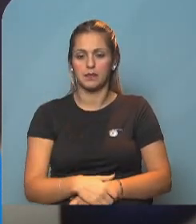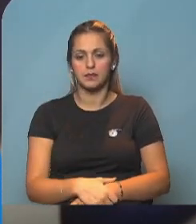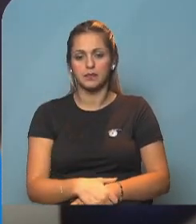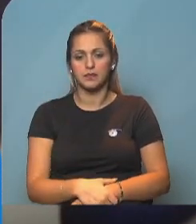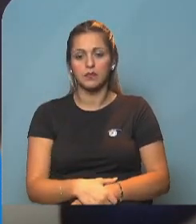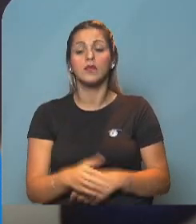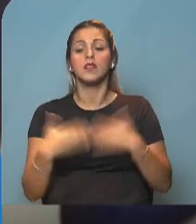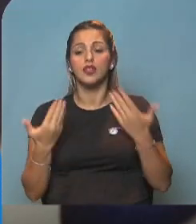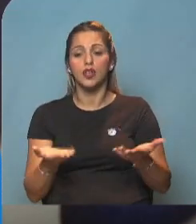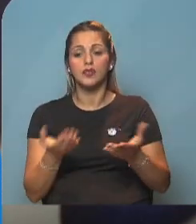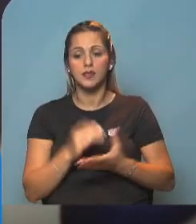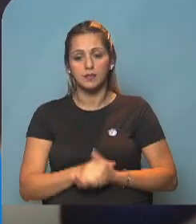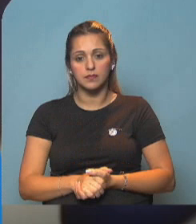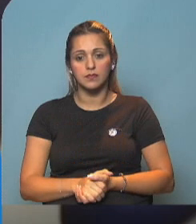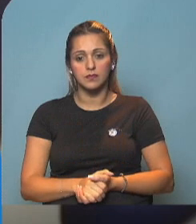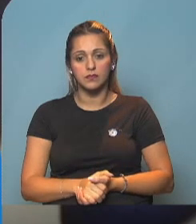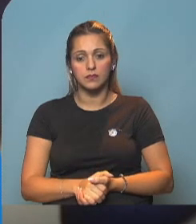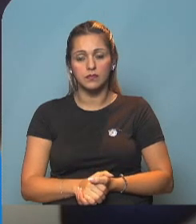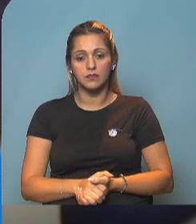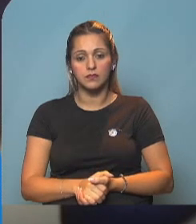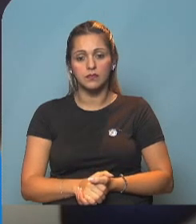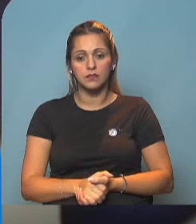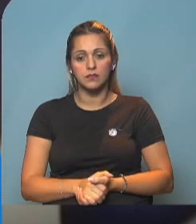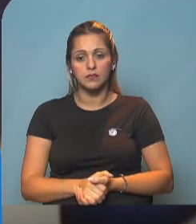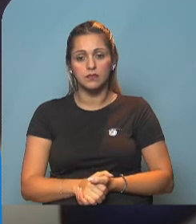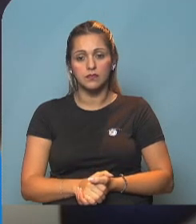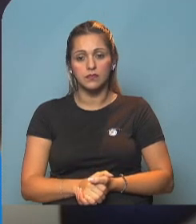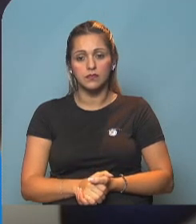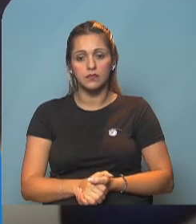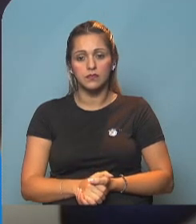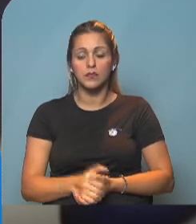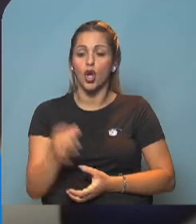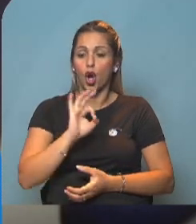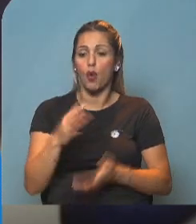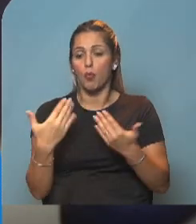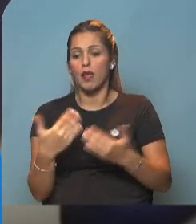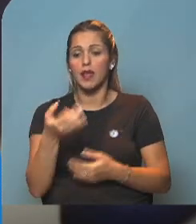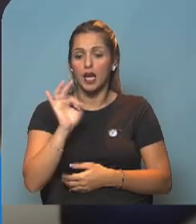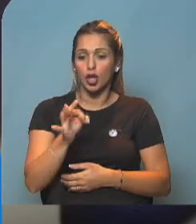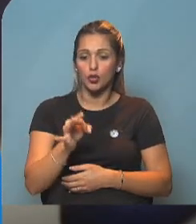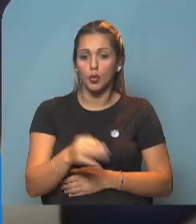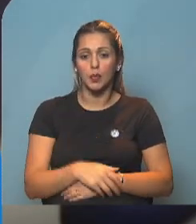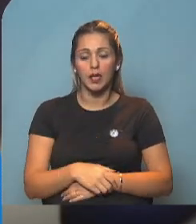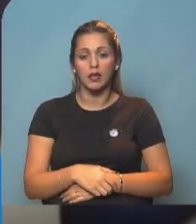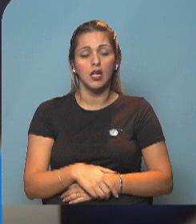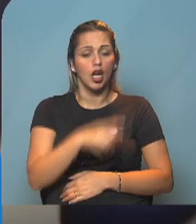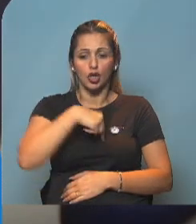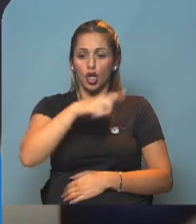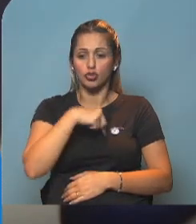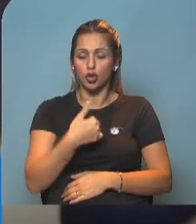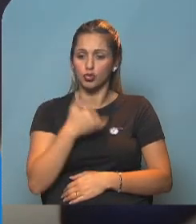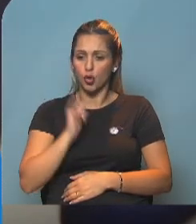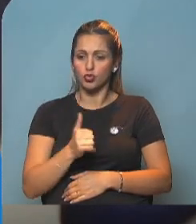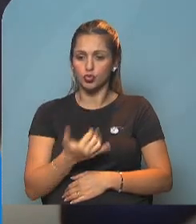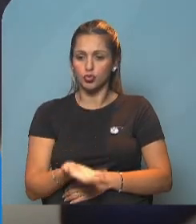Pues bien, pudieran hacerse elecciones en el mes de octubre. Y nosotros estamos dispuestos, una vez más,